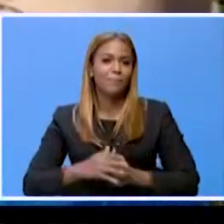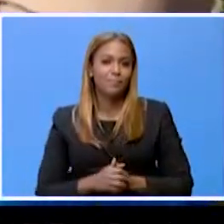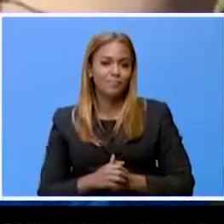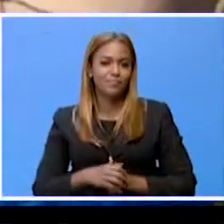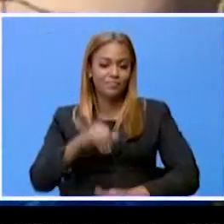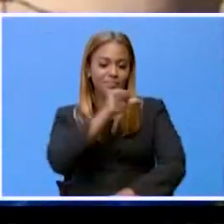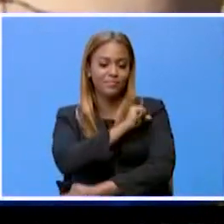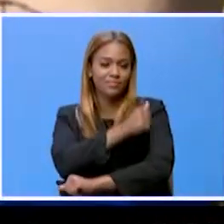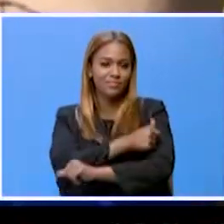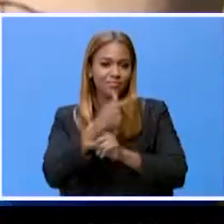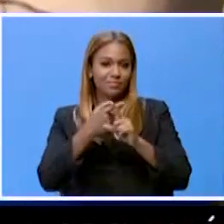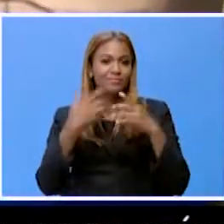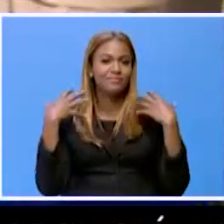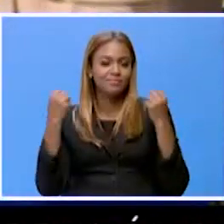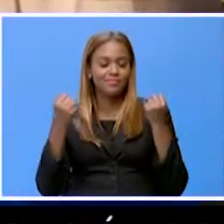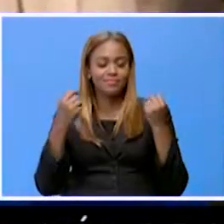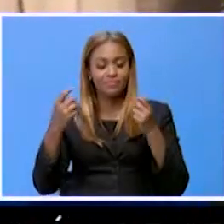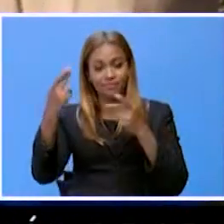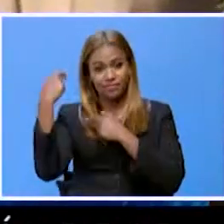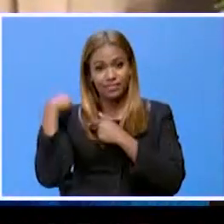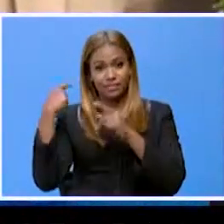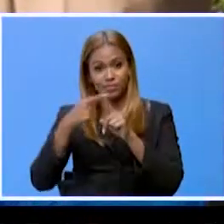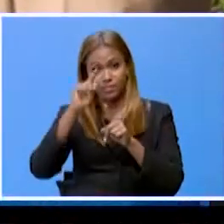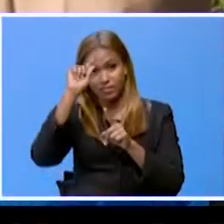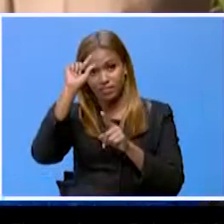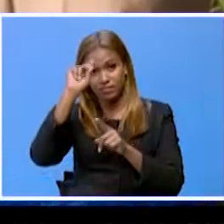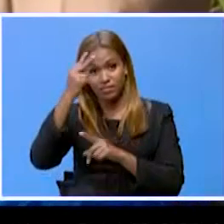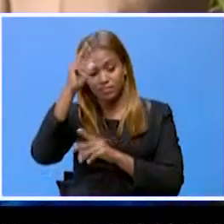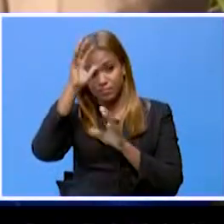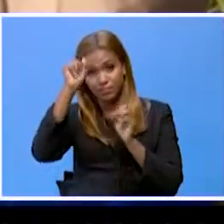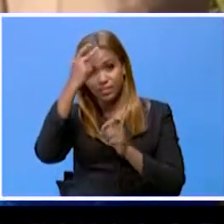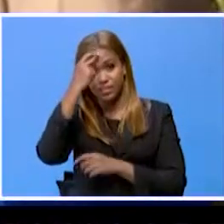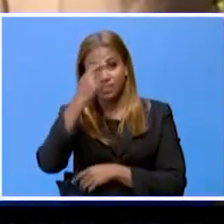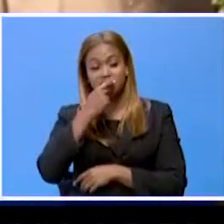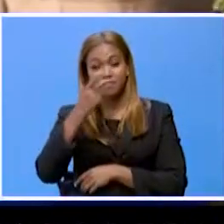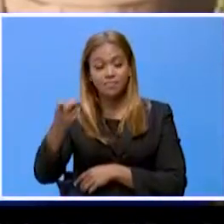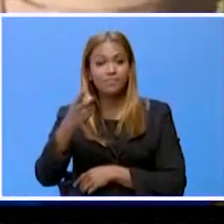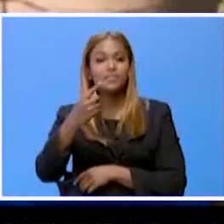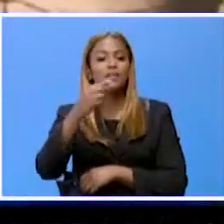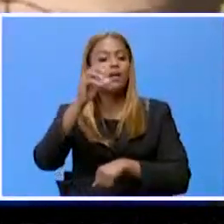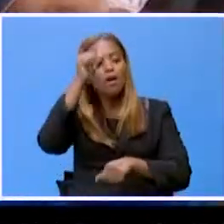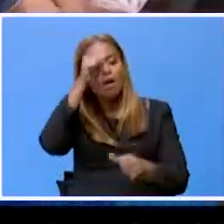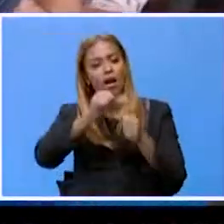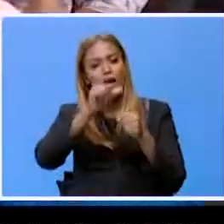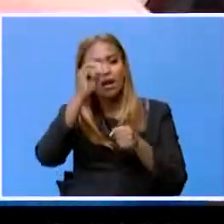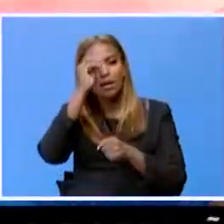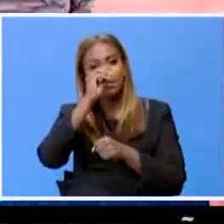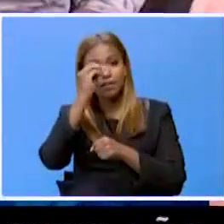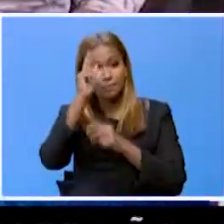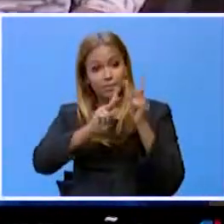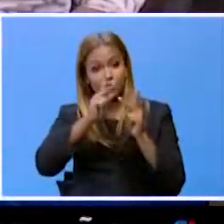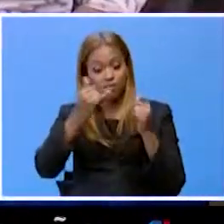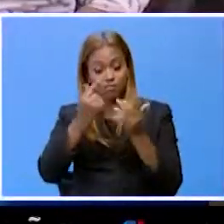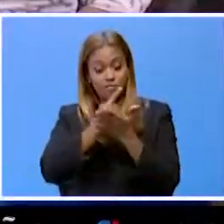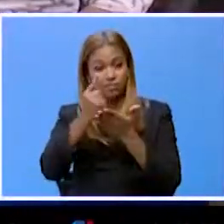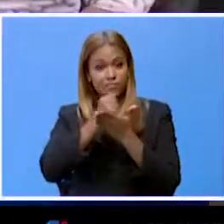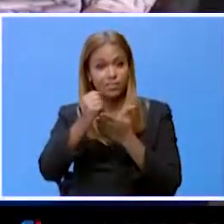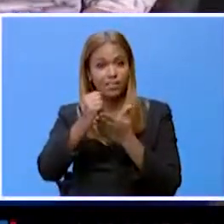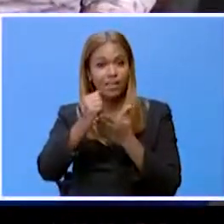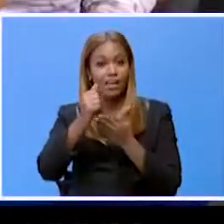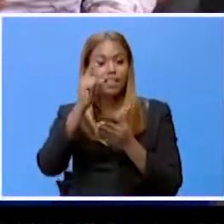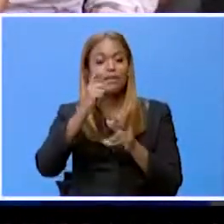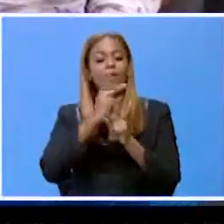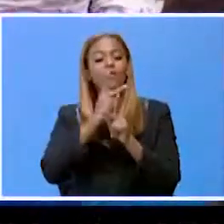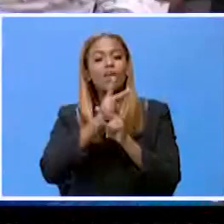autoridades del Gabinete de Salud, encabezados por la vicepresidenta Raquel Peña, recordaron a la población que en esta Semana Santa no descuiden